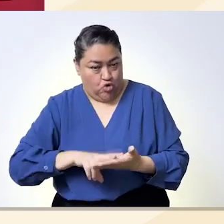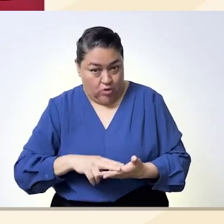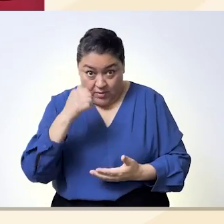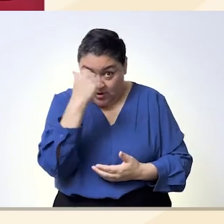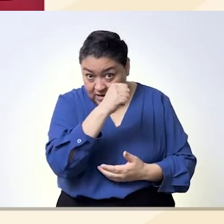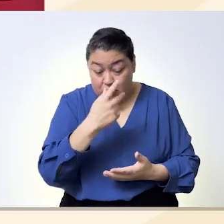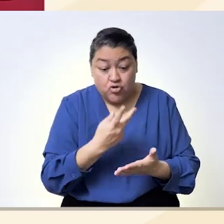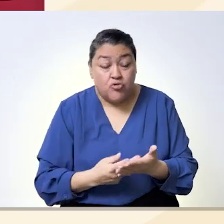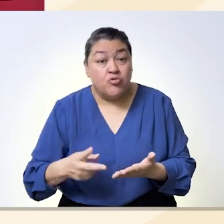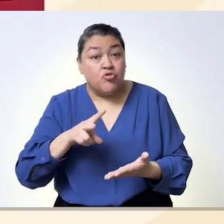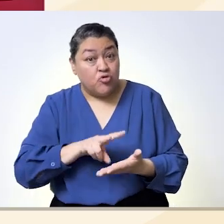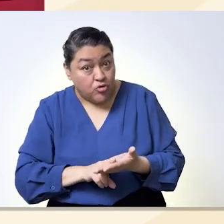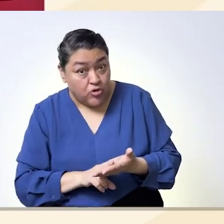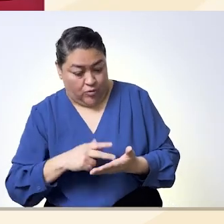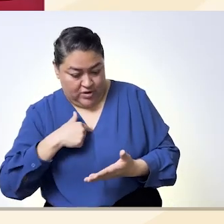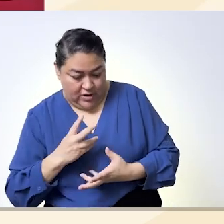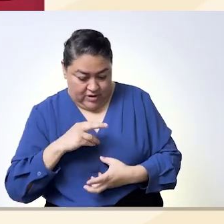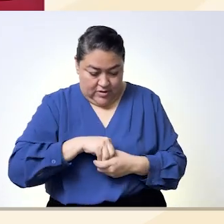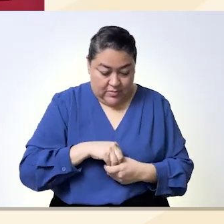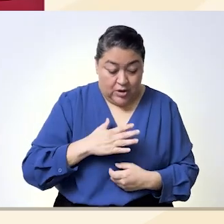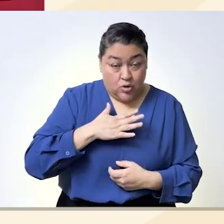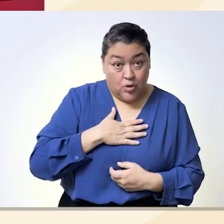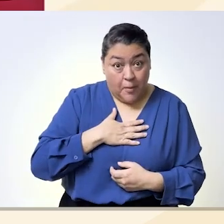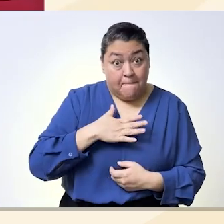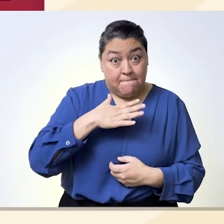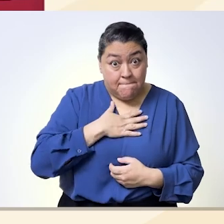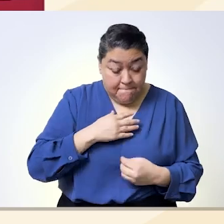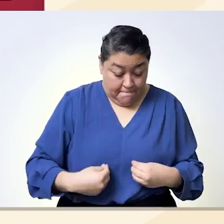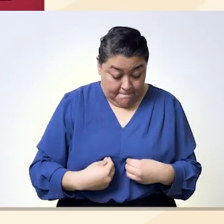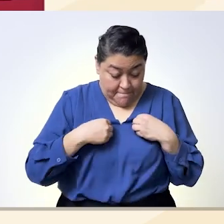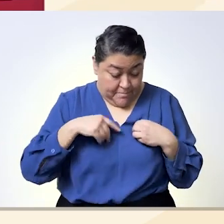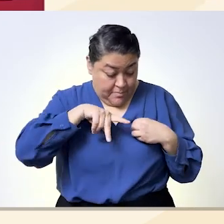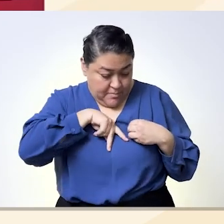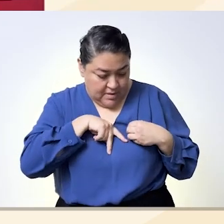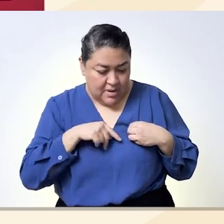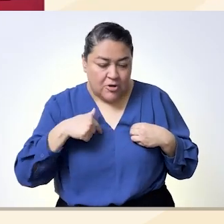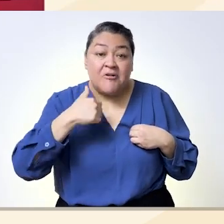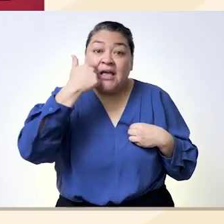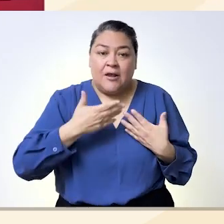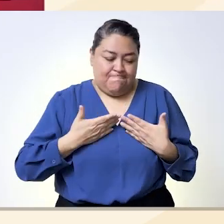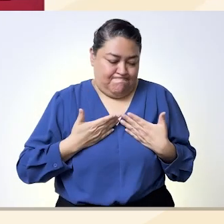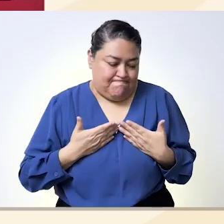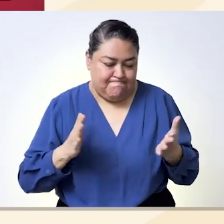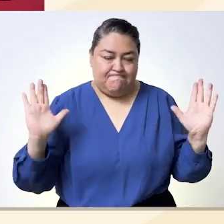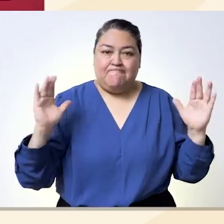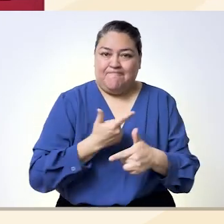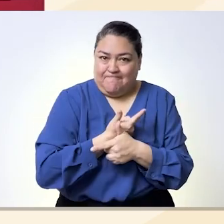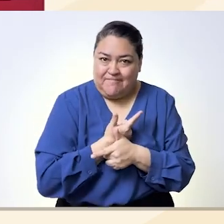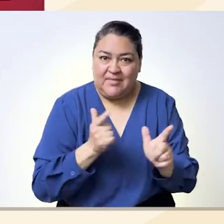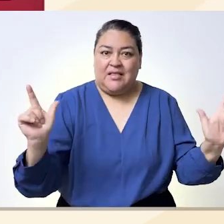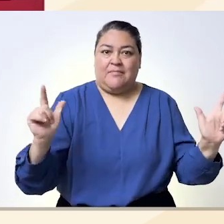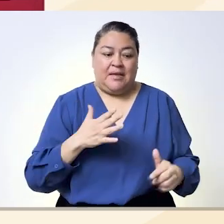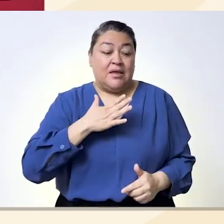tanto como persona neurodivergente, estoy buscando formas de vivir mi proceso y mi experiencia de una forma no limitante, de